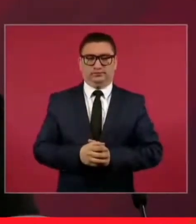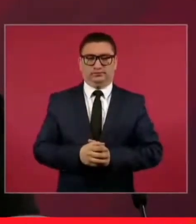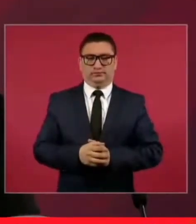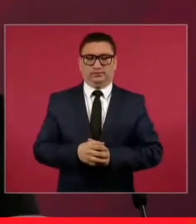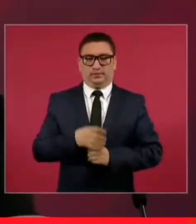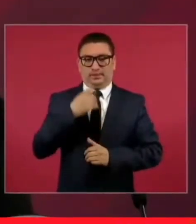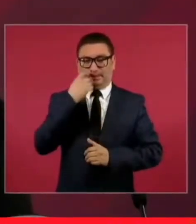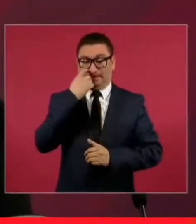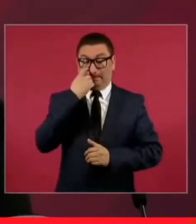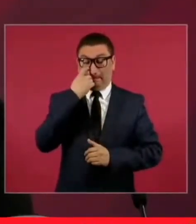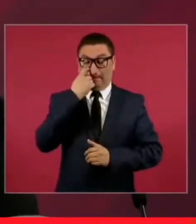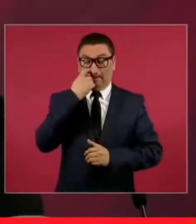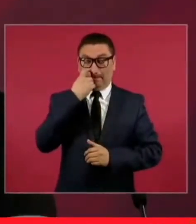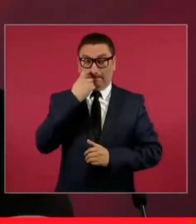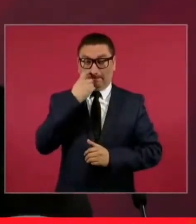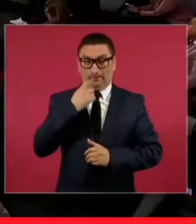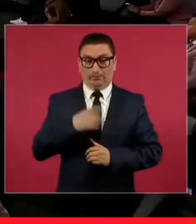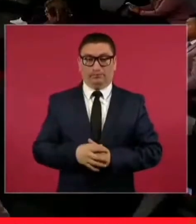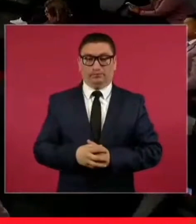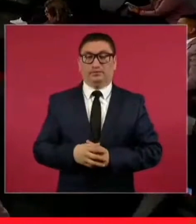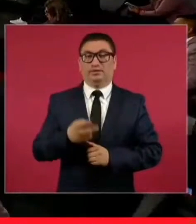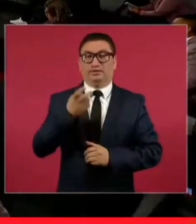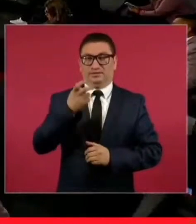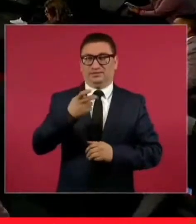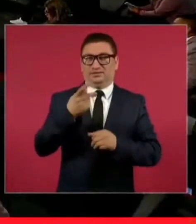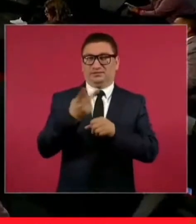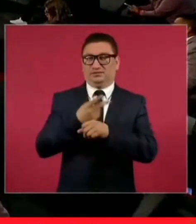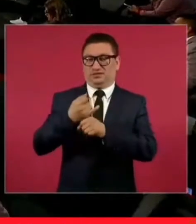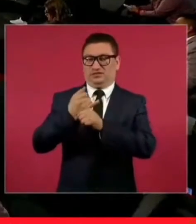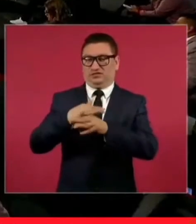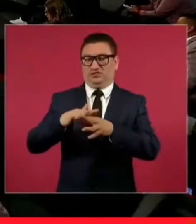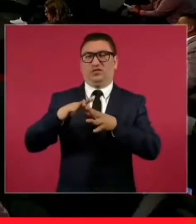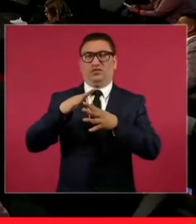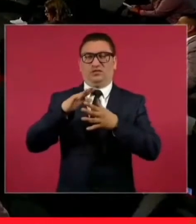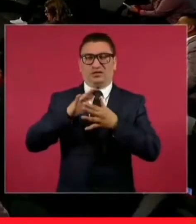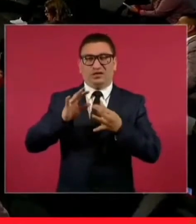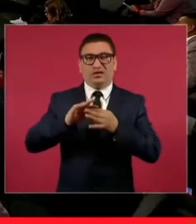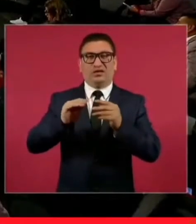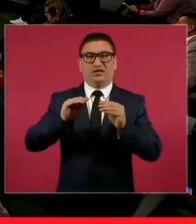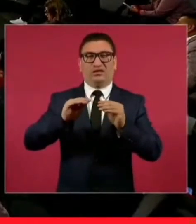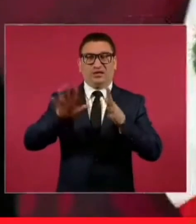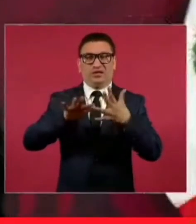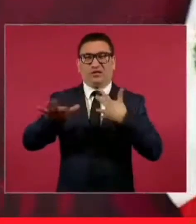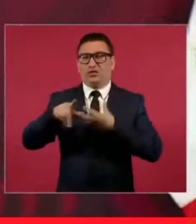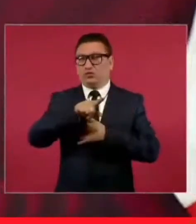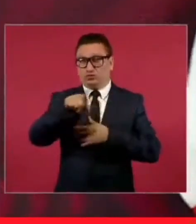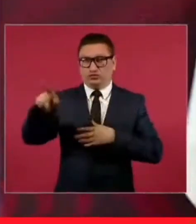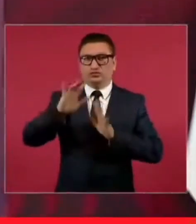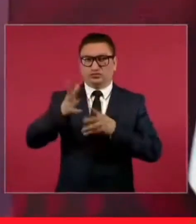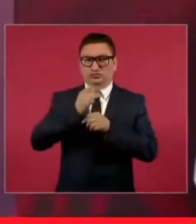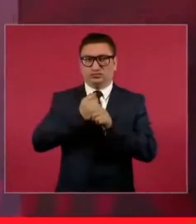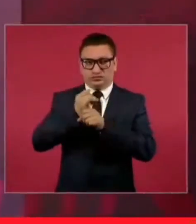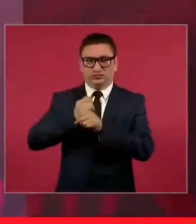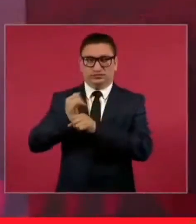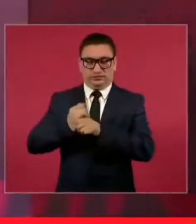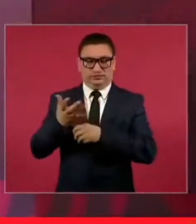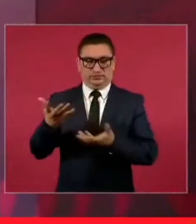Esto que está sucediendo con lo de la transparencia, investigación, que hicieron ustedes.